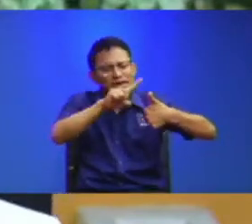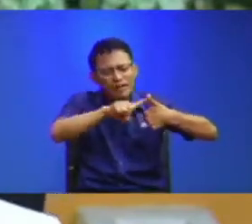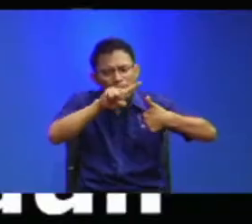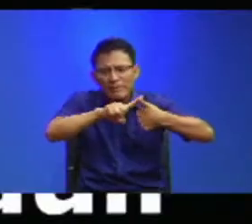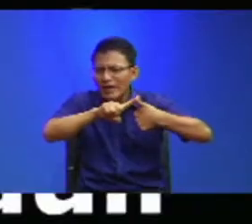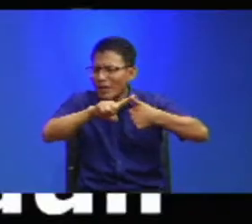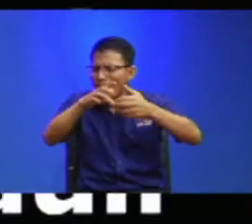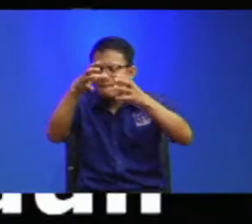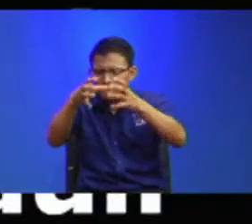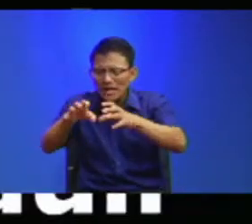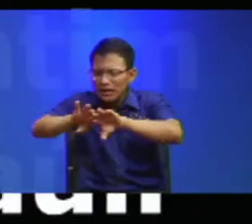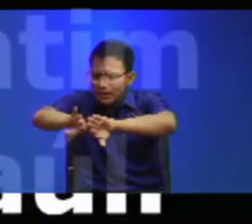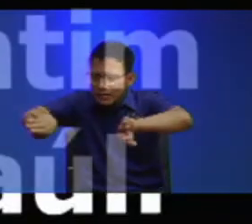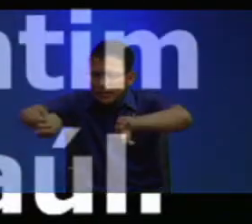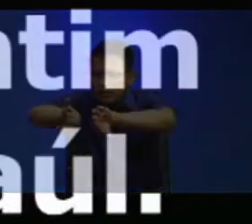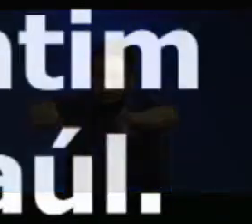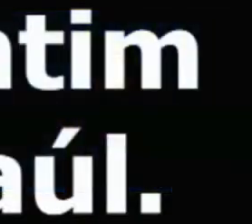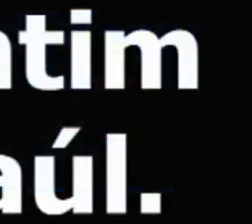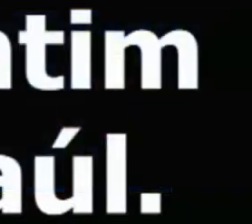favor,